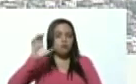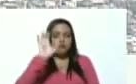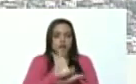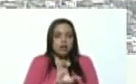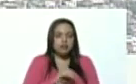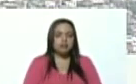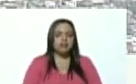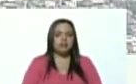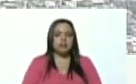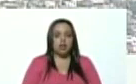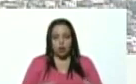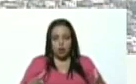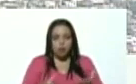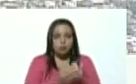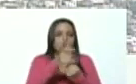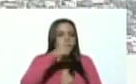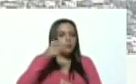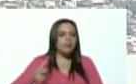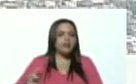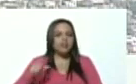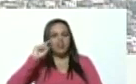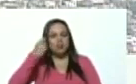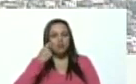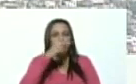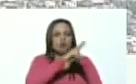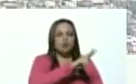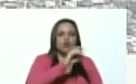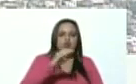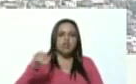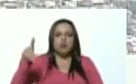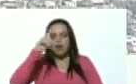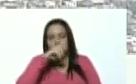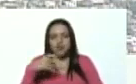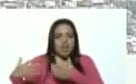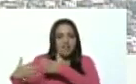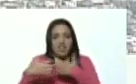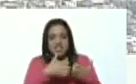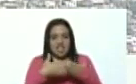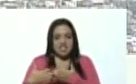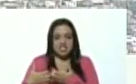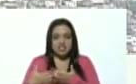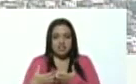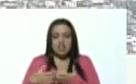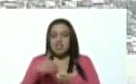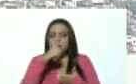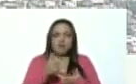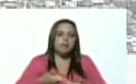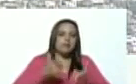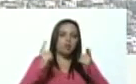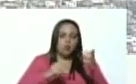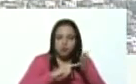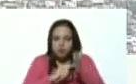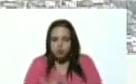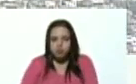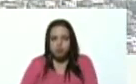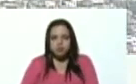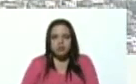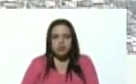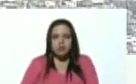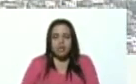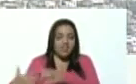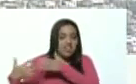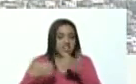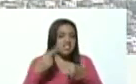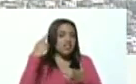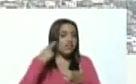con todo nuestro pueblo, los 200 años de la batalla anticolonialista, antiimperialista de Bolívar,